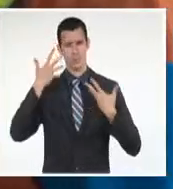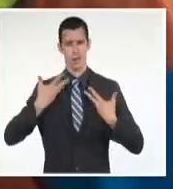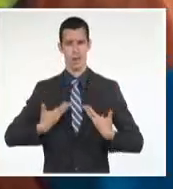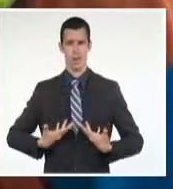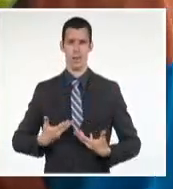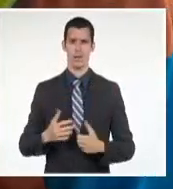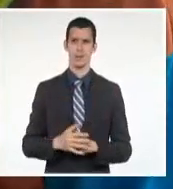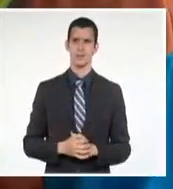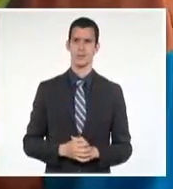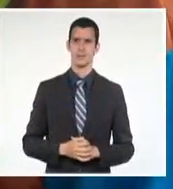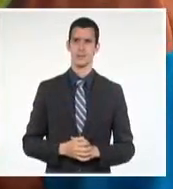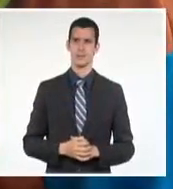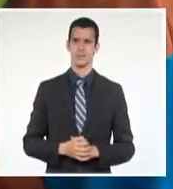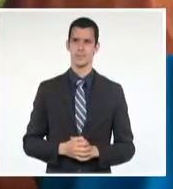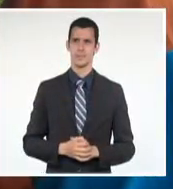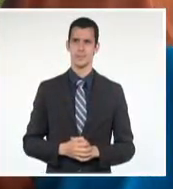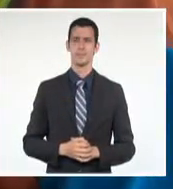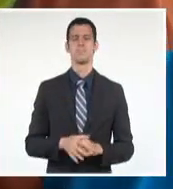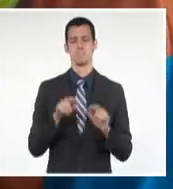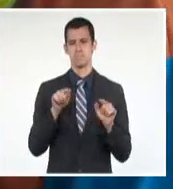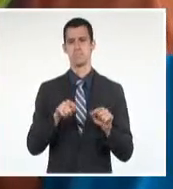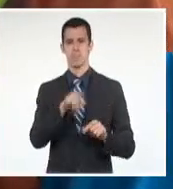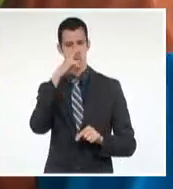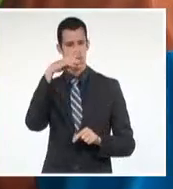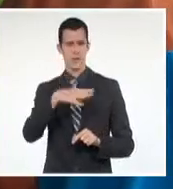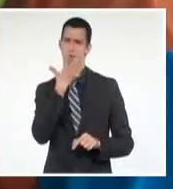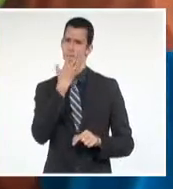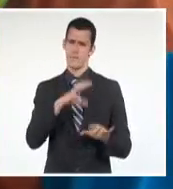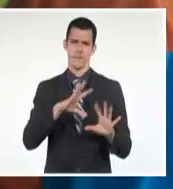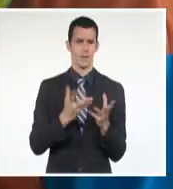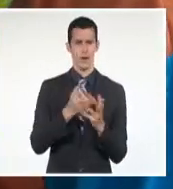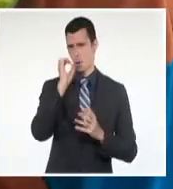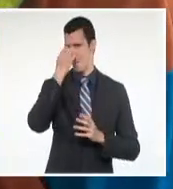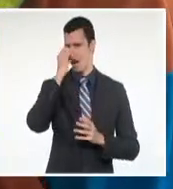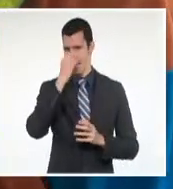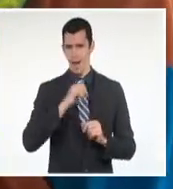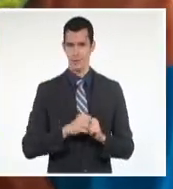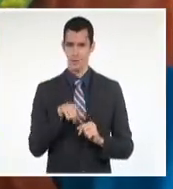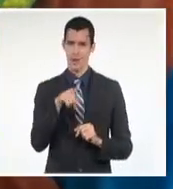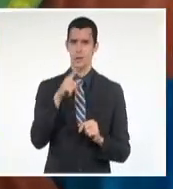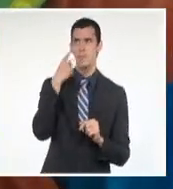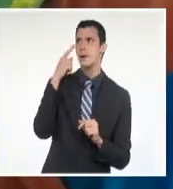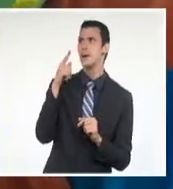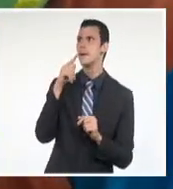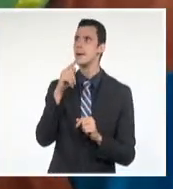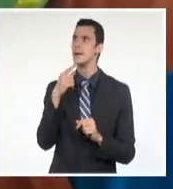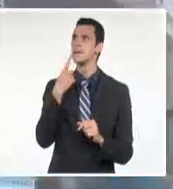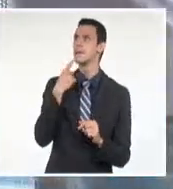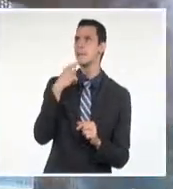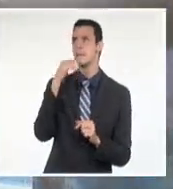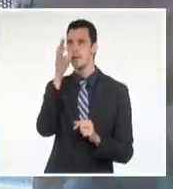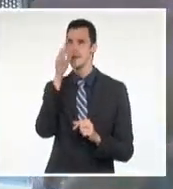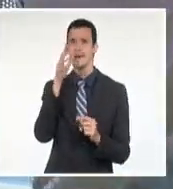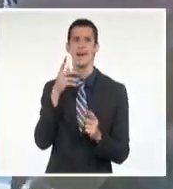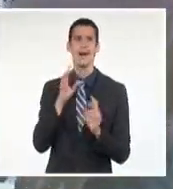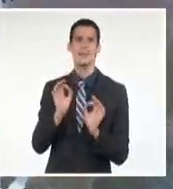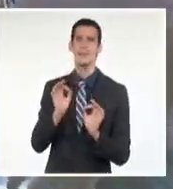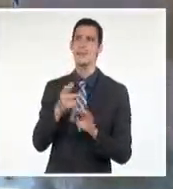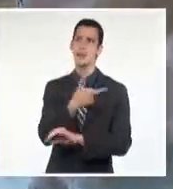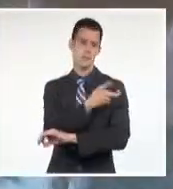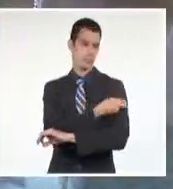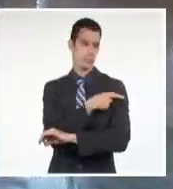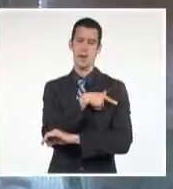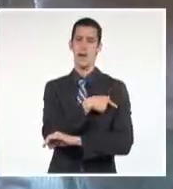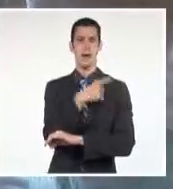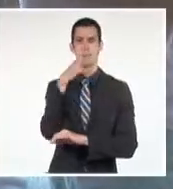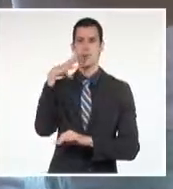se relajan mucho, se entretienen cantidad y eso los ayuda muchísimo a lograr el objetivo. Ante el incremento